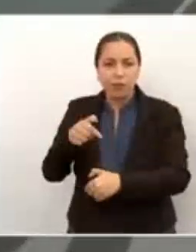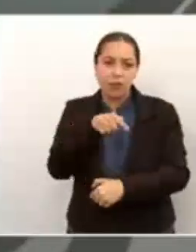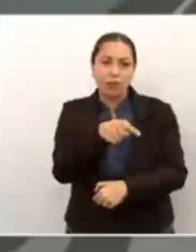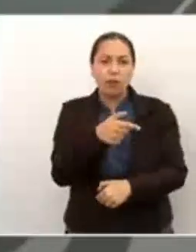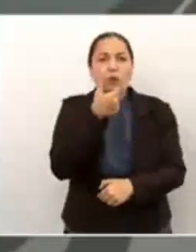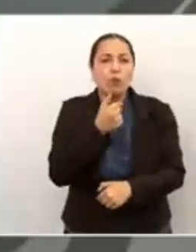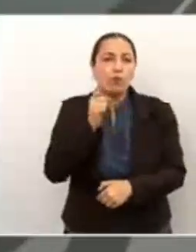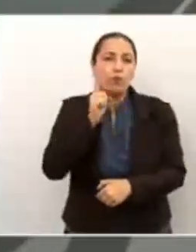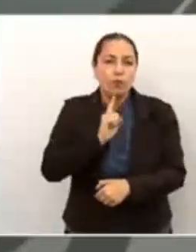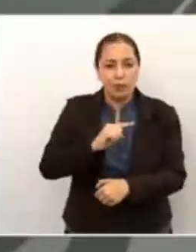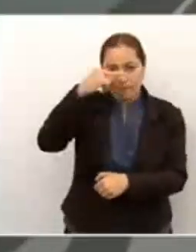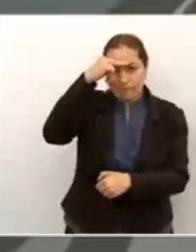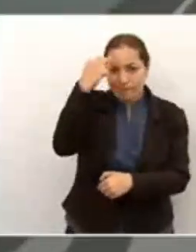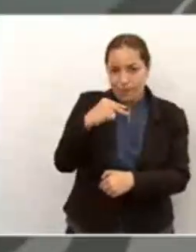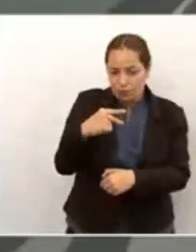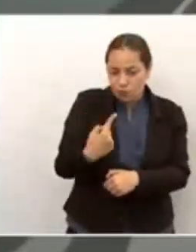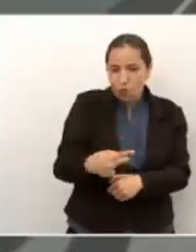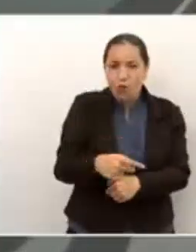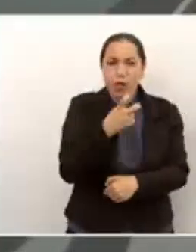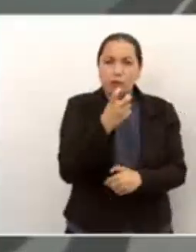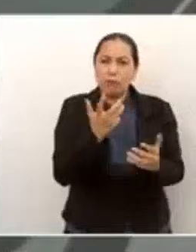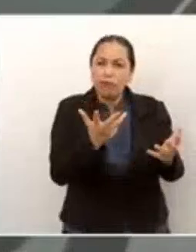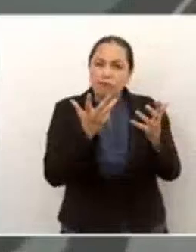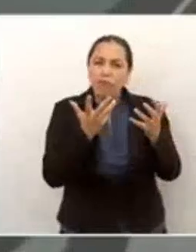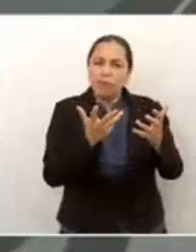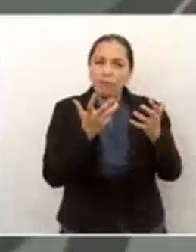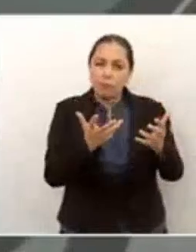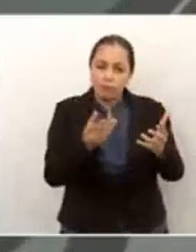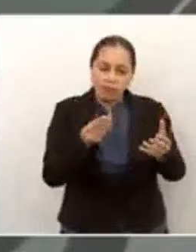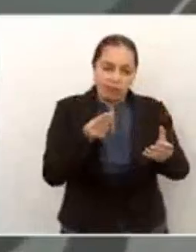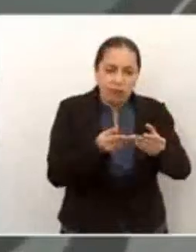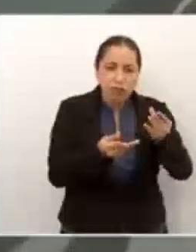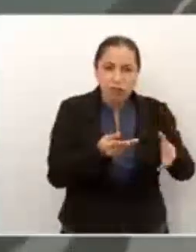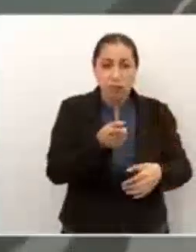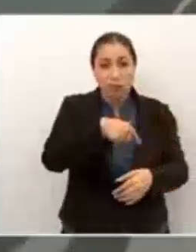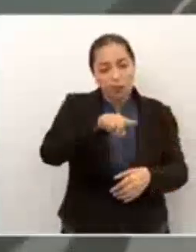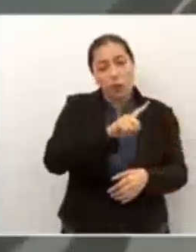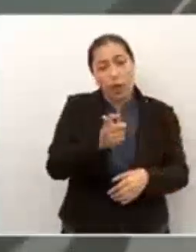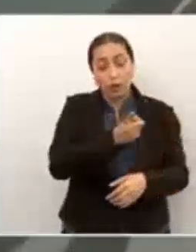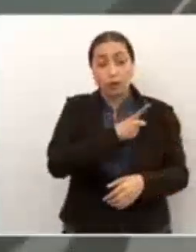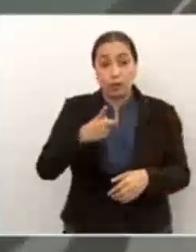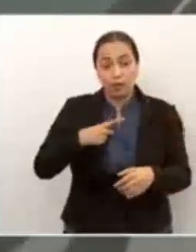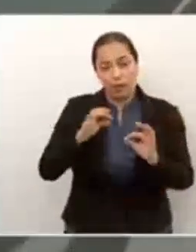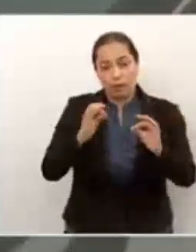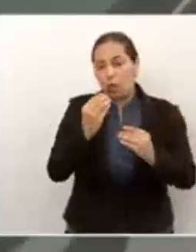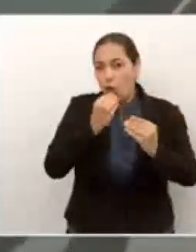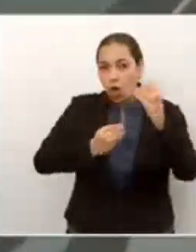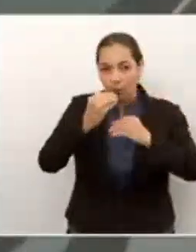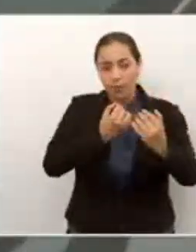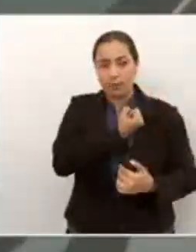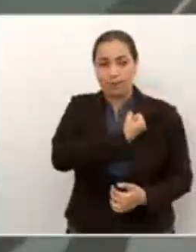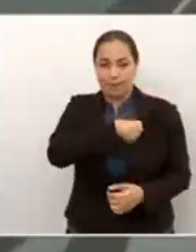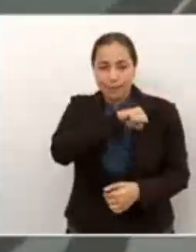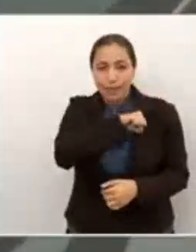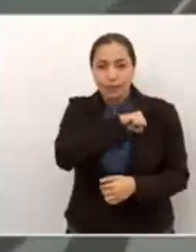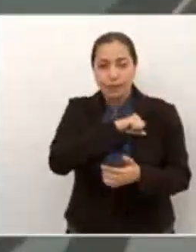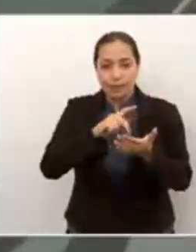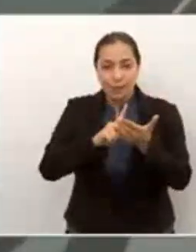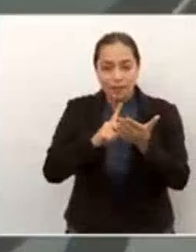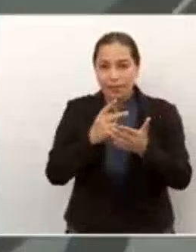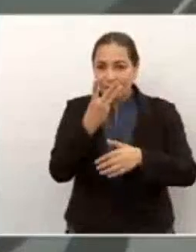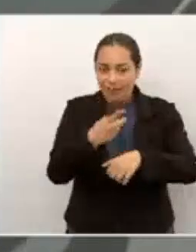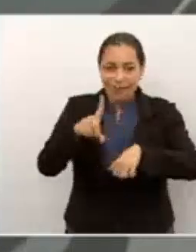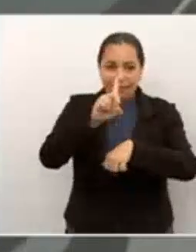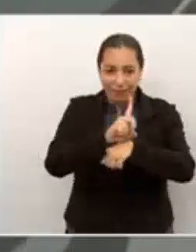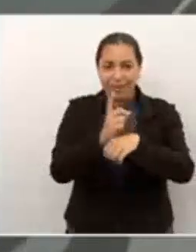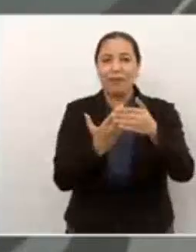sueño, eso es lo que nos guía, debe tener alimentación sana 3 veces al día, debe tener acceso a la salud, debe